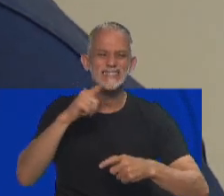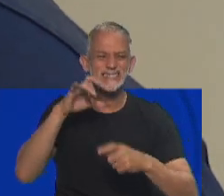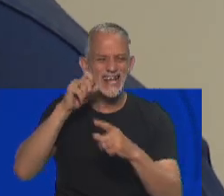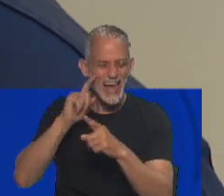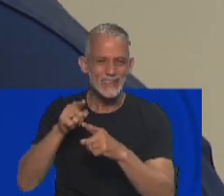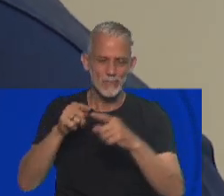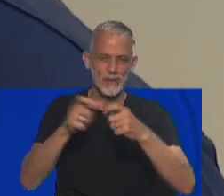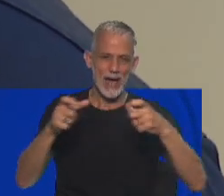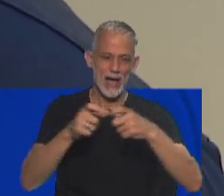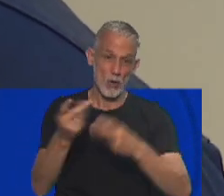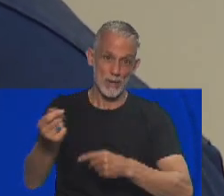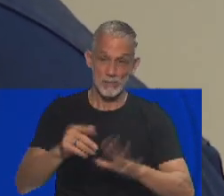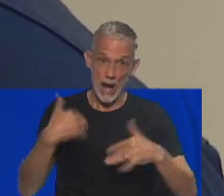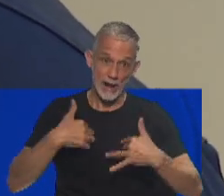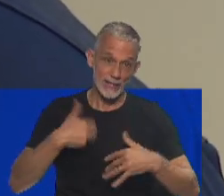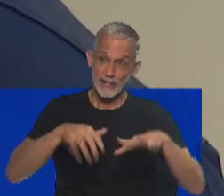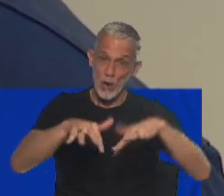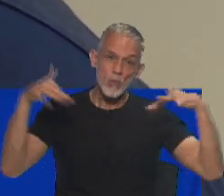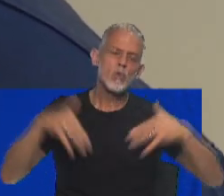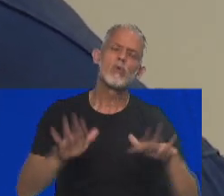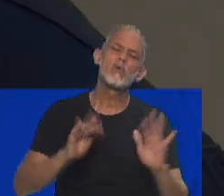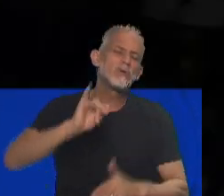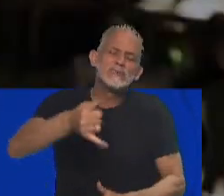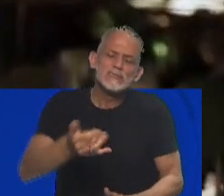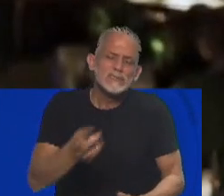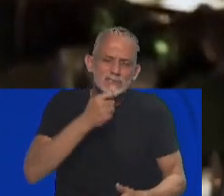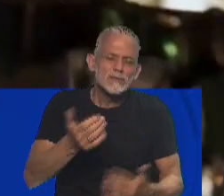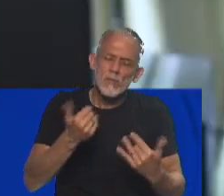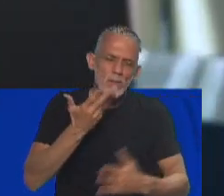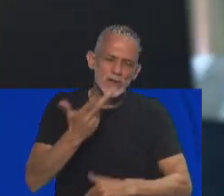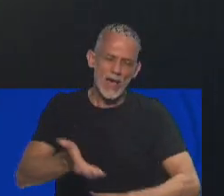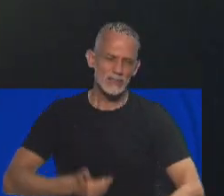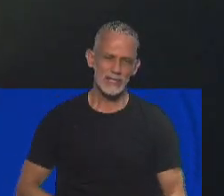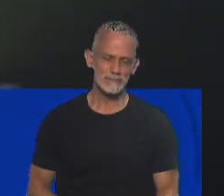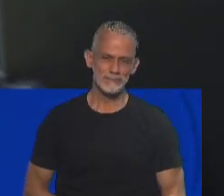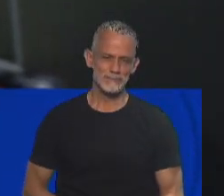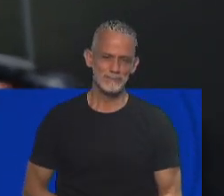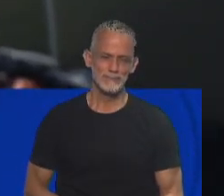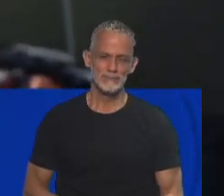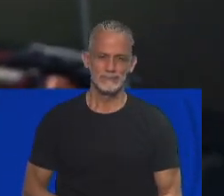ganas de tocar para nuestro público? Todas las que se puedan ver.